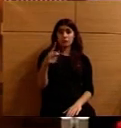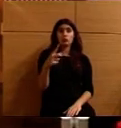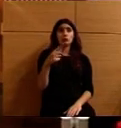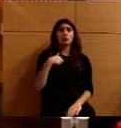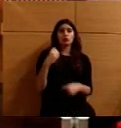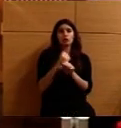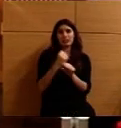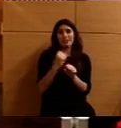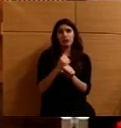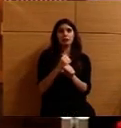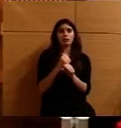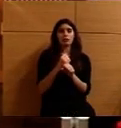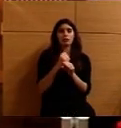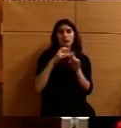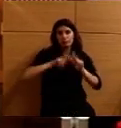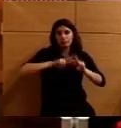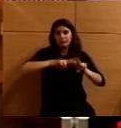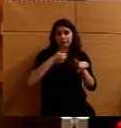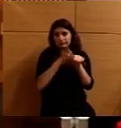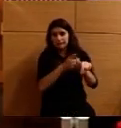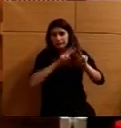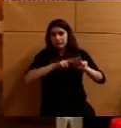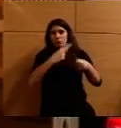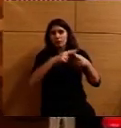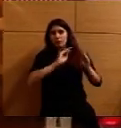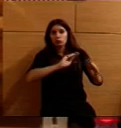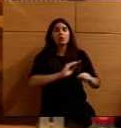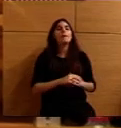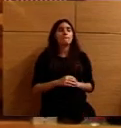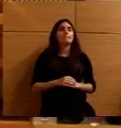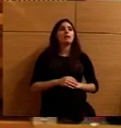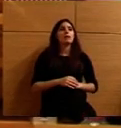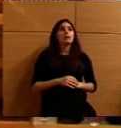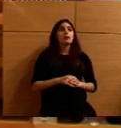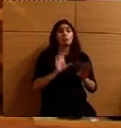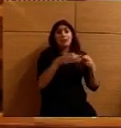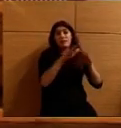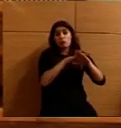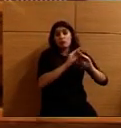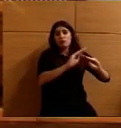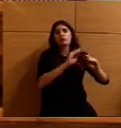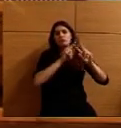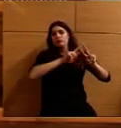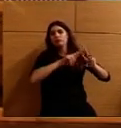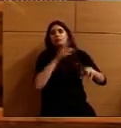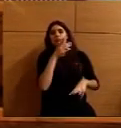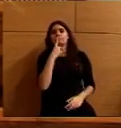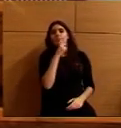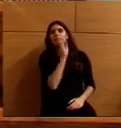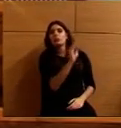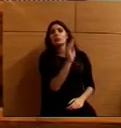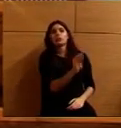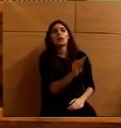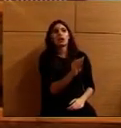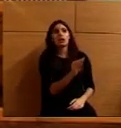labor de fiscalización o de seguimiento de las políticas por parte del equipo de gobierno, hicimos una pregunta